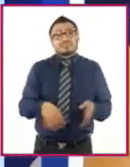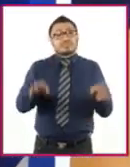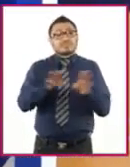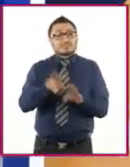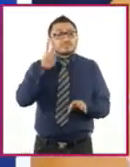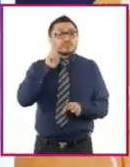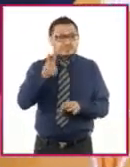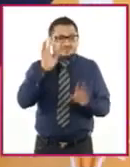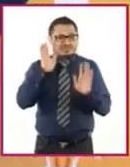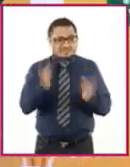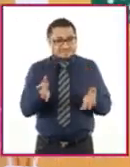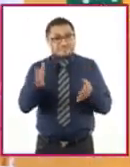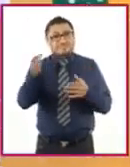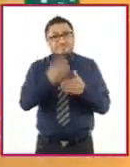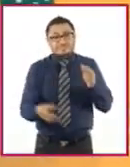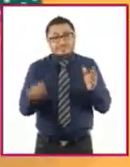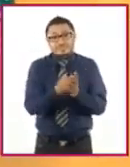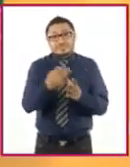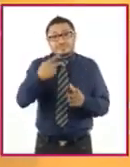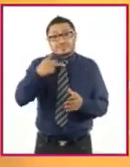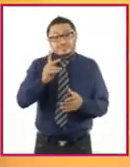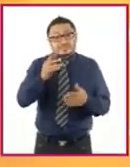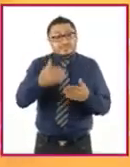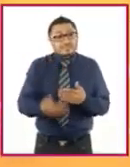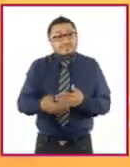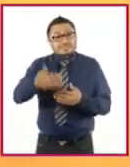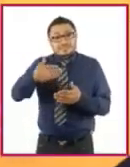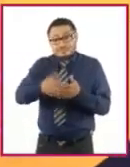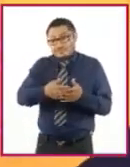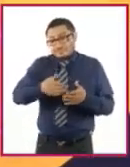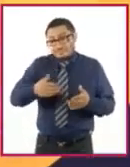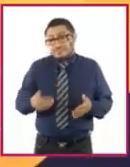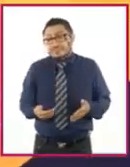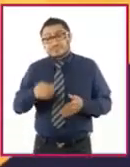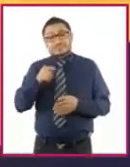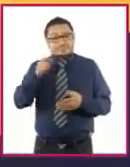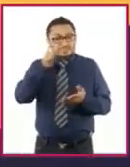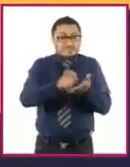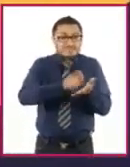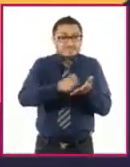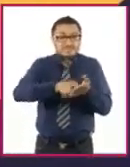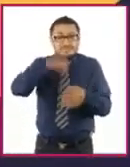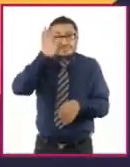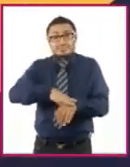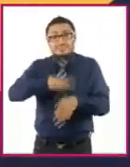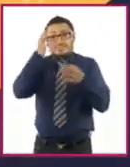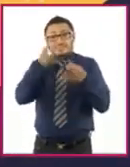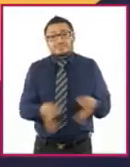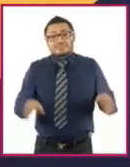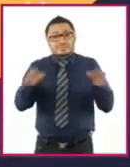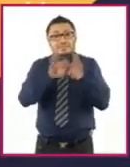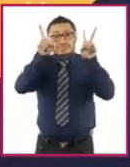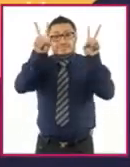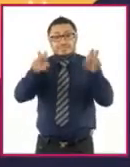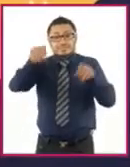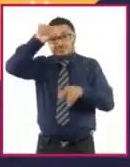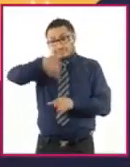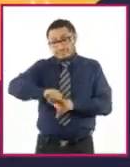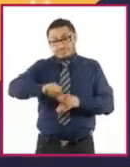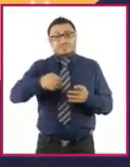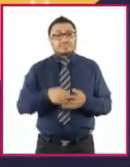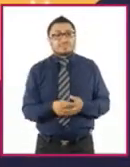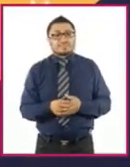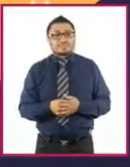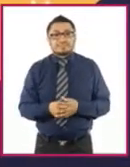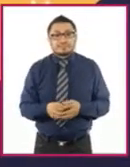de terminar esta sesión nos damos un momento para anotar lo más importante del tema que desarrollamos el día de